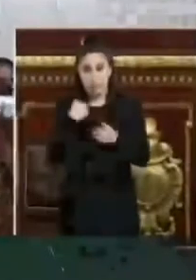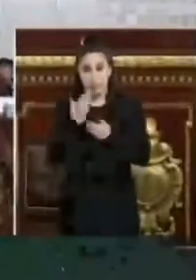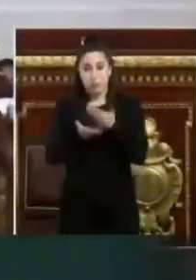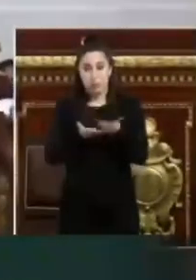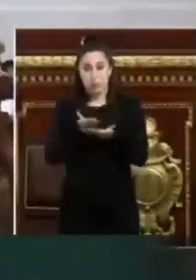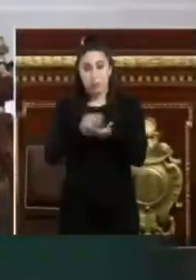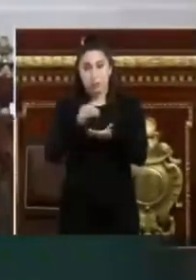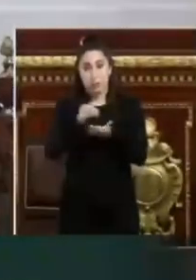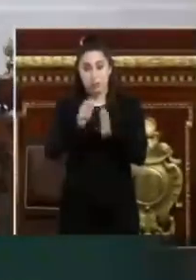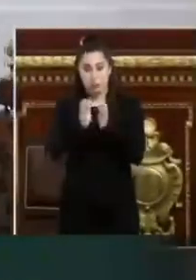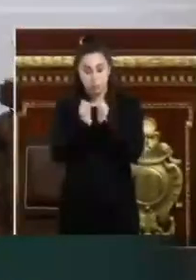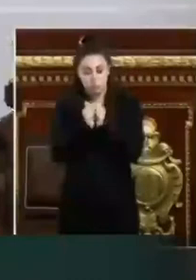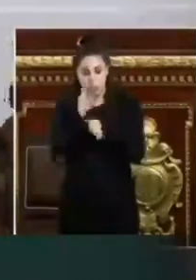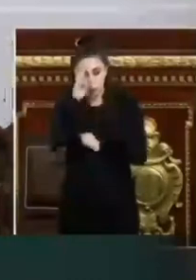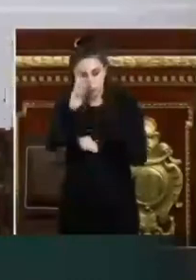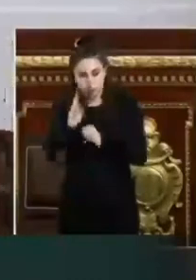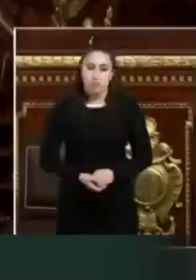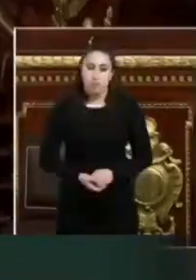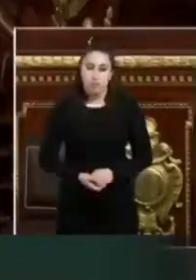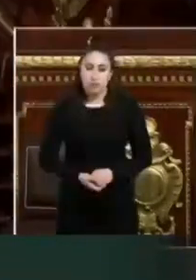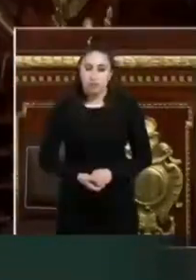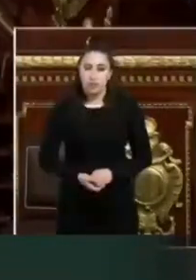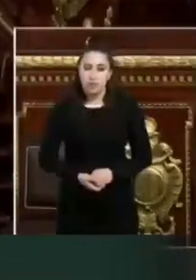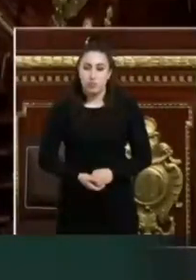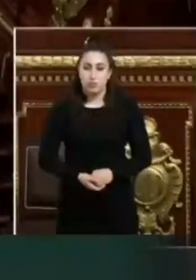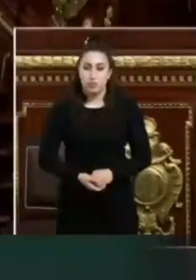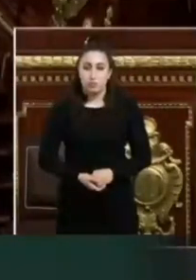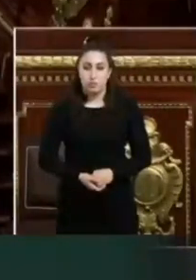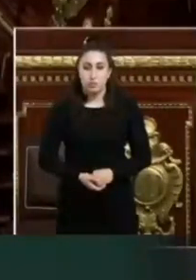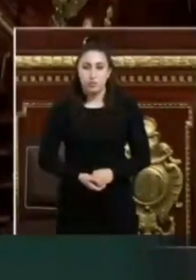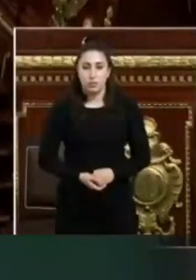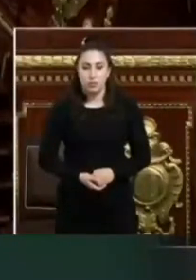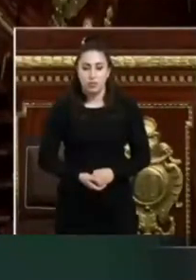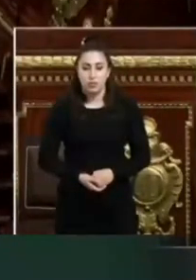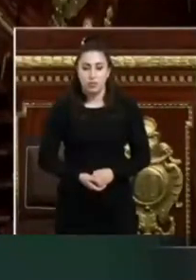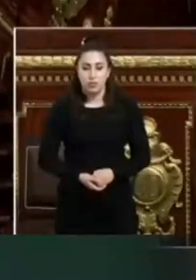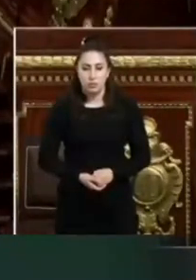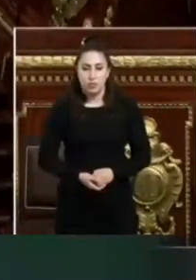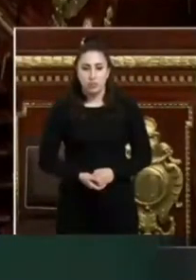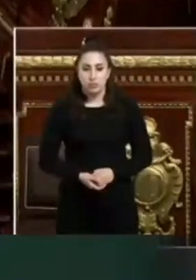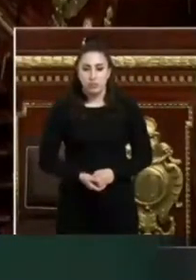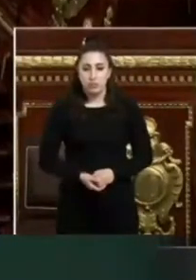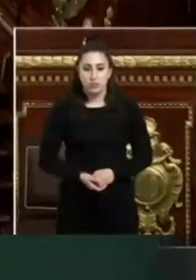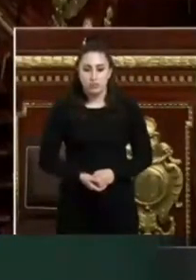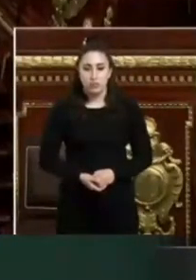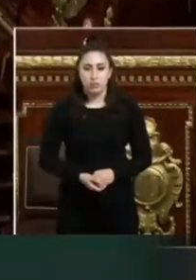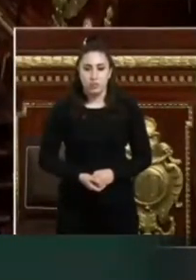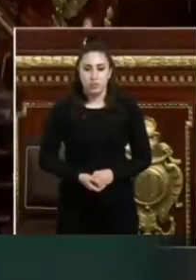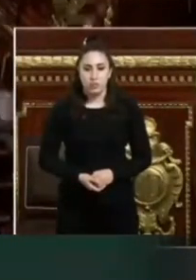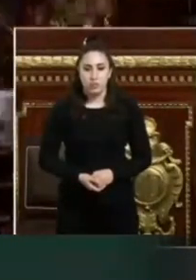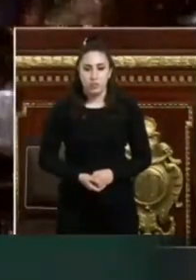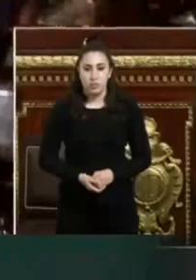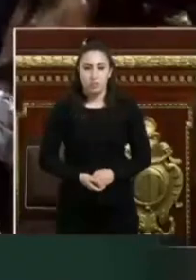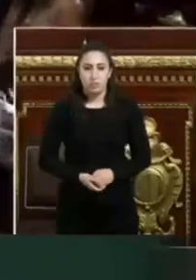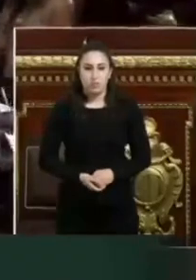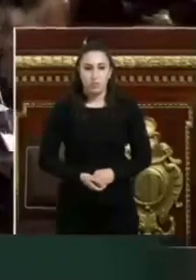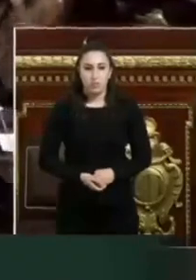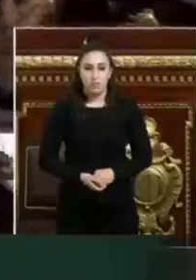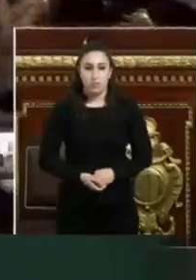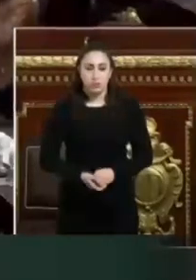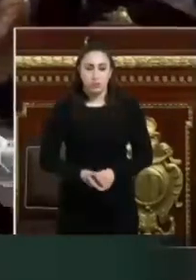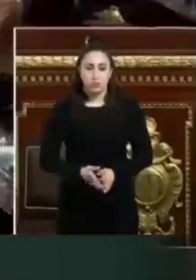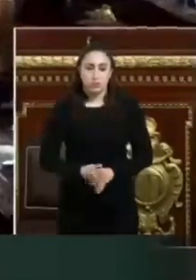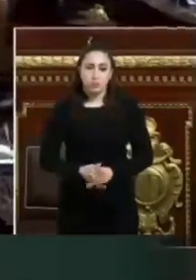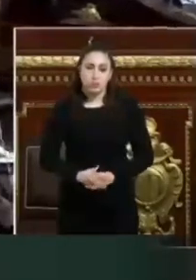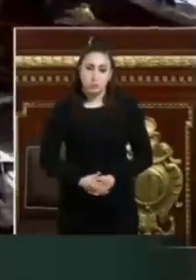Tras pedir un minuto de silencio por los periodistas asesinados en México, el diputado Carlos Joaquín Fernández Tinoco solicitó a las autoridades capitalinas